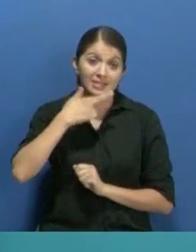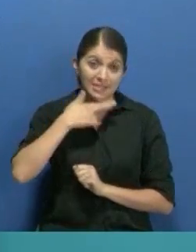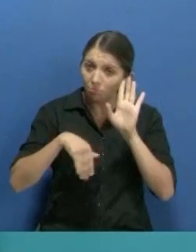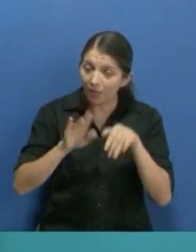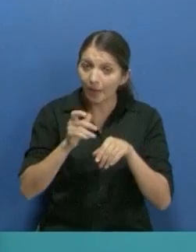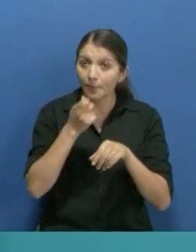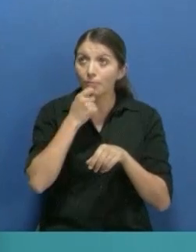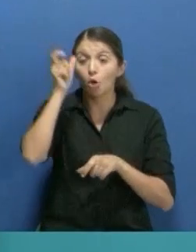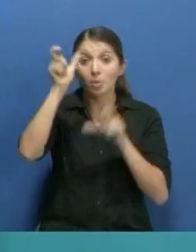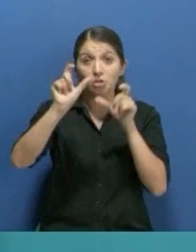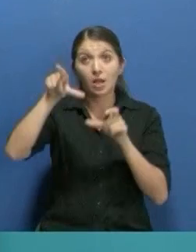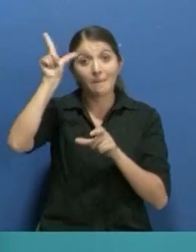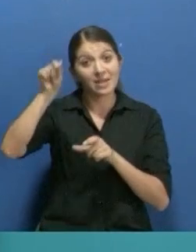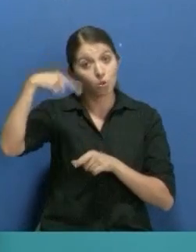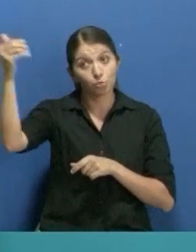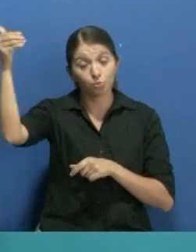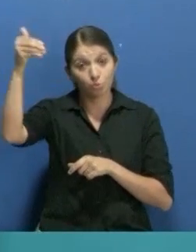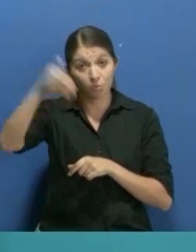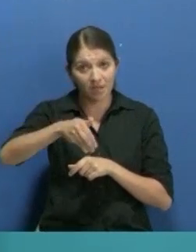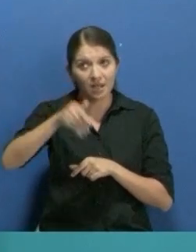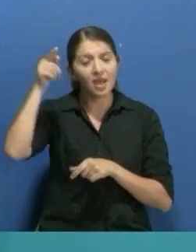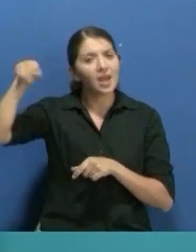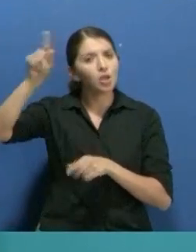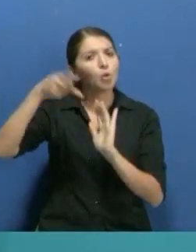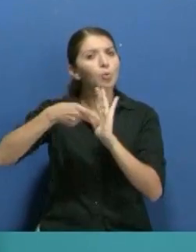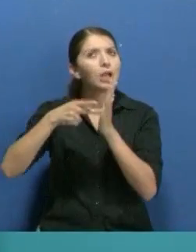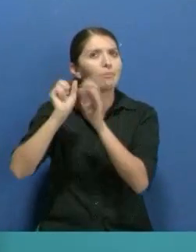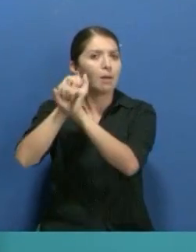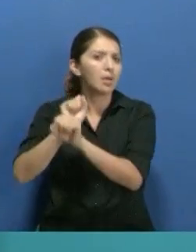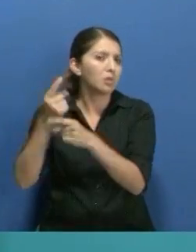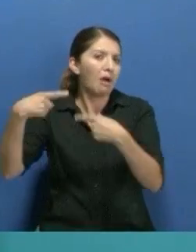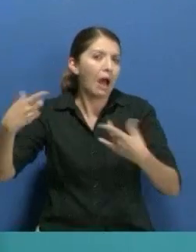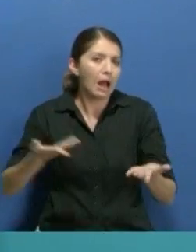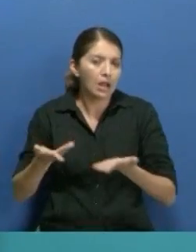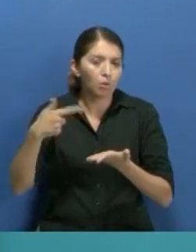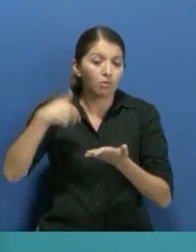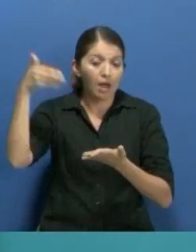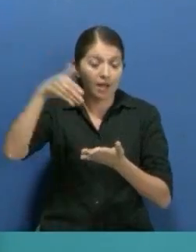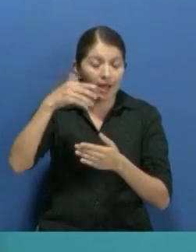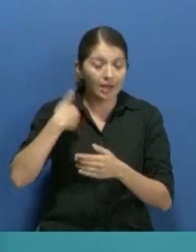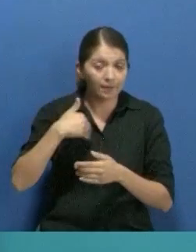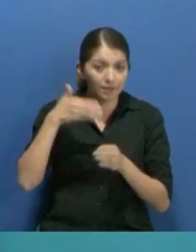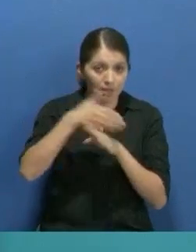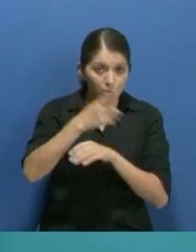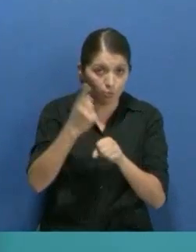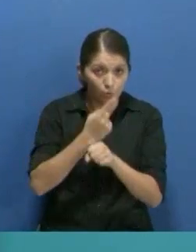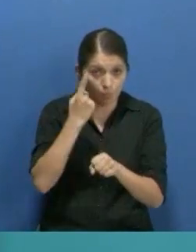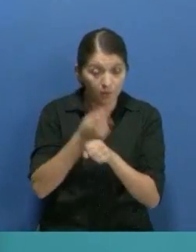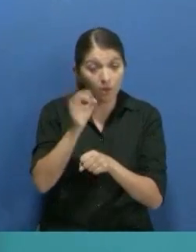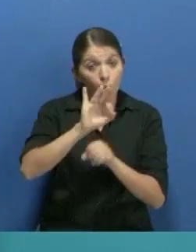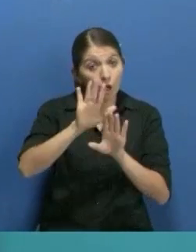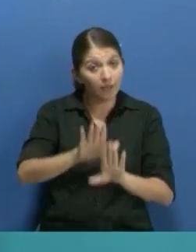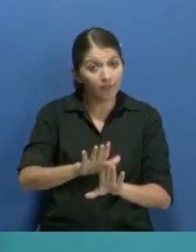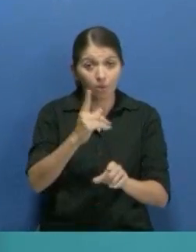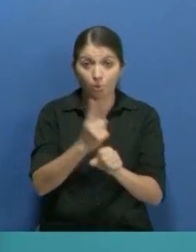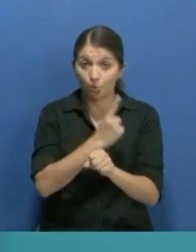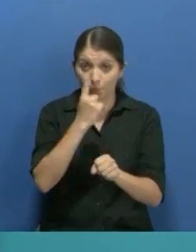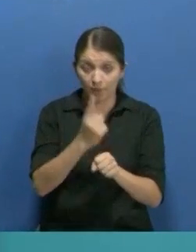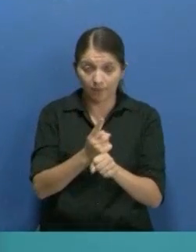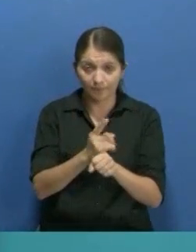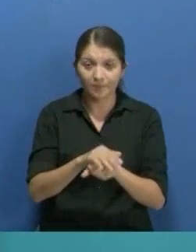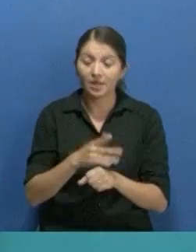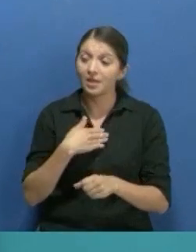Cuyo. Momento de entrevista como siempre aquí en el programa y en este caso vamos a dialogar y le agradecemos mucho su presencia aquí en el estudio de